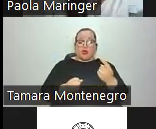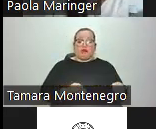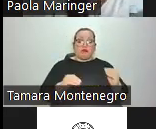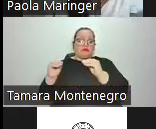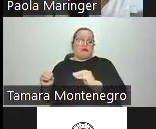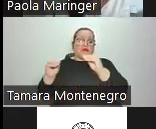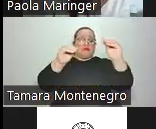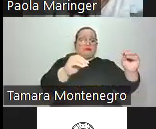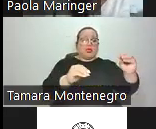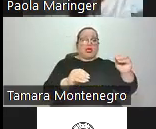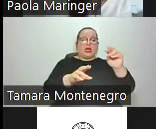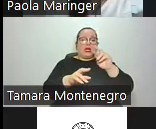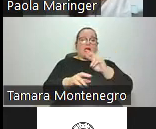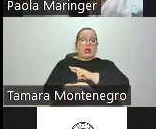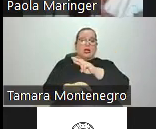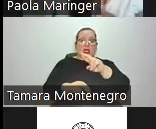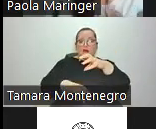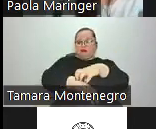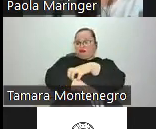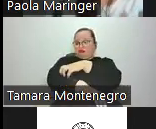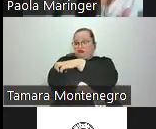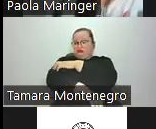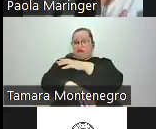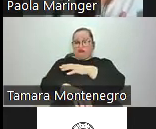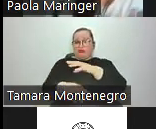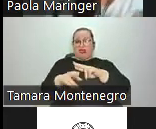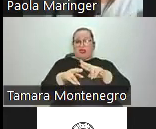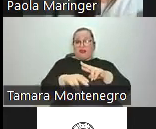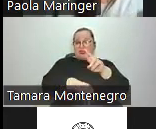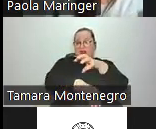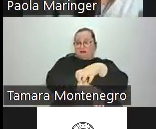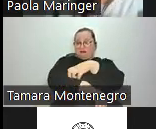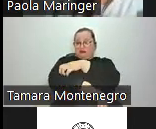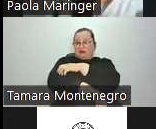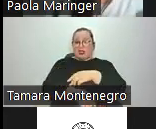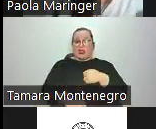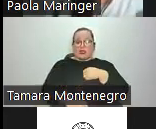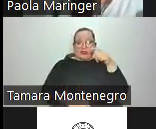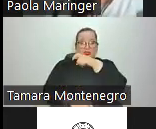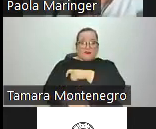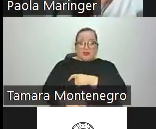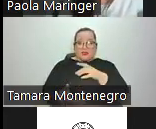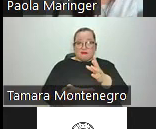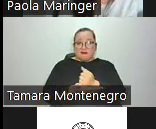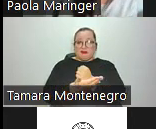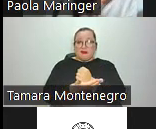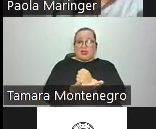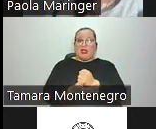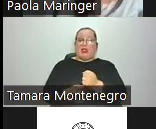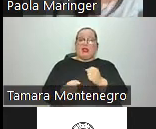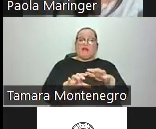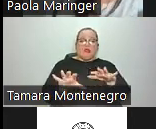de región. Había una persona que estaba recién diciendo que le costaba encontrar su zona. Ahí está la movilidad, una